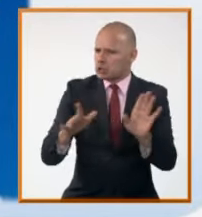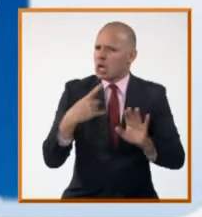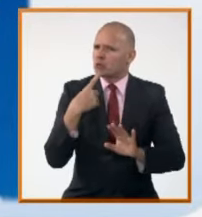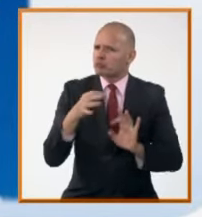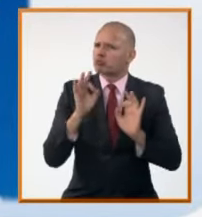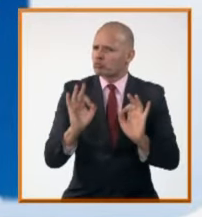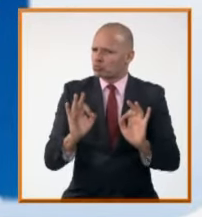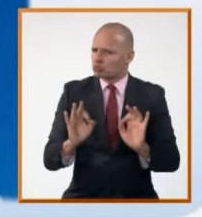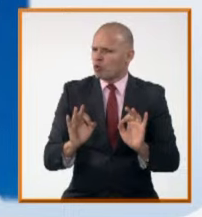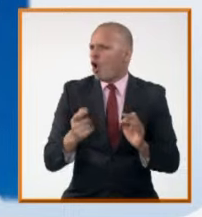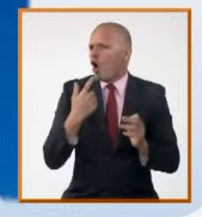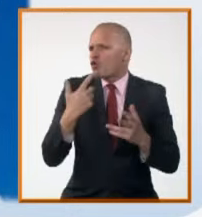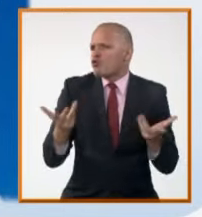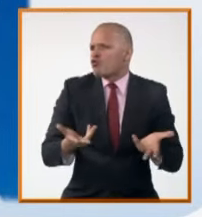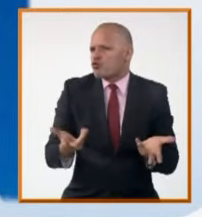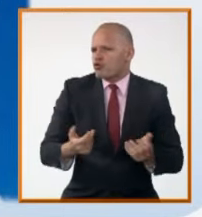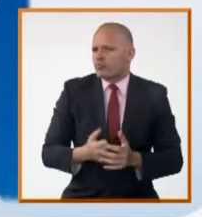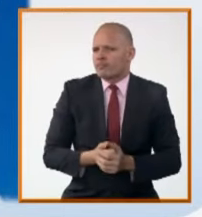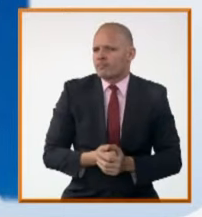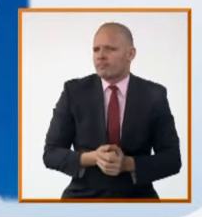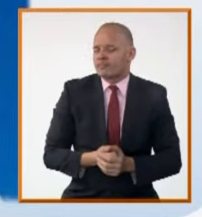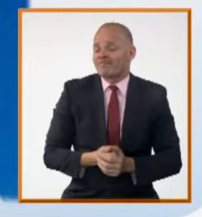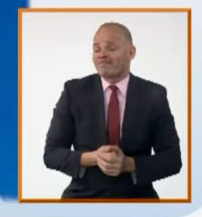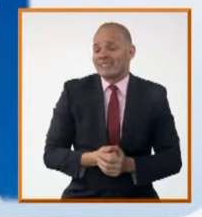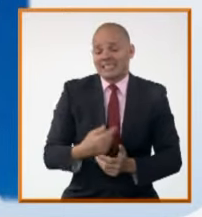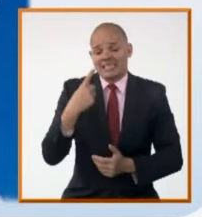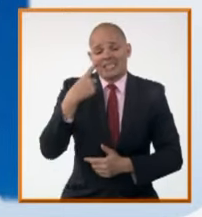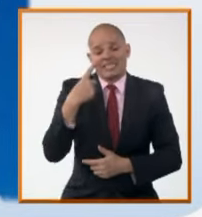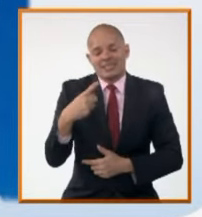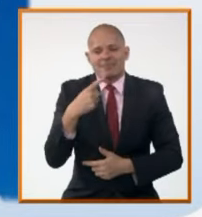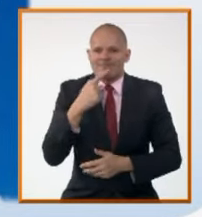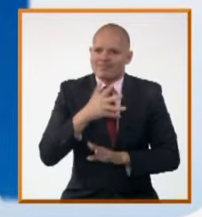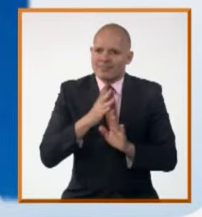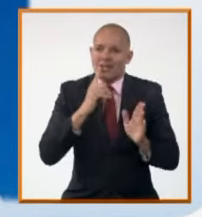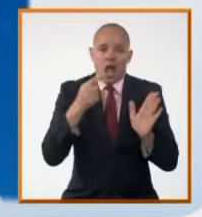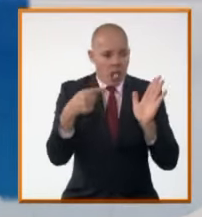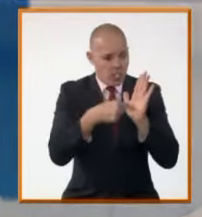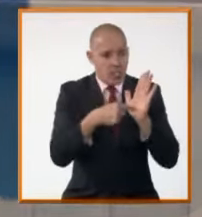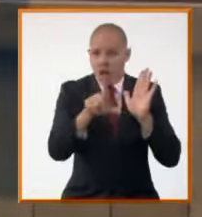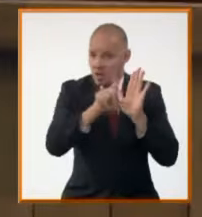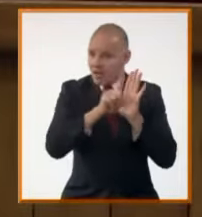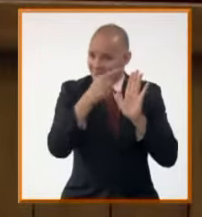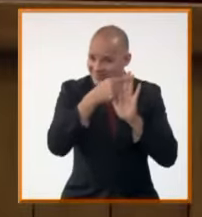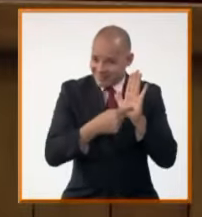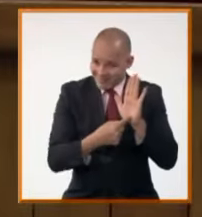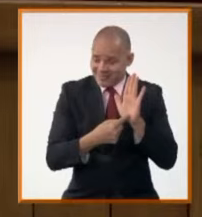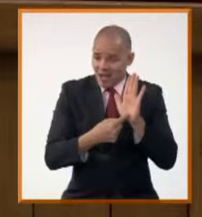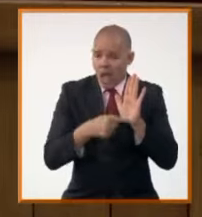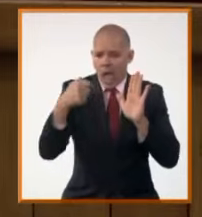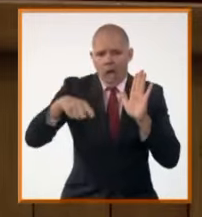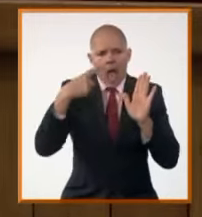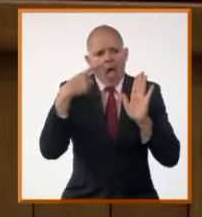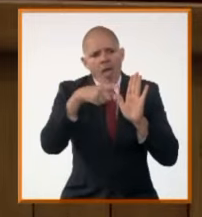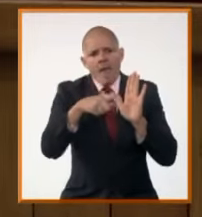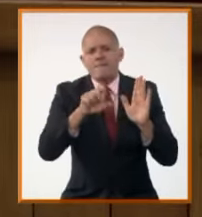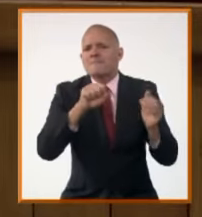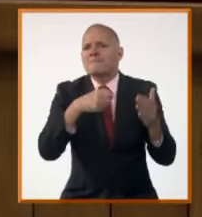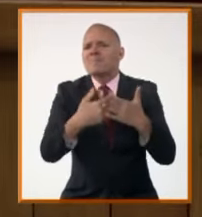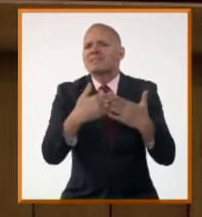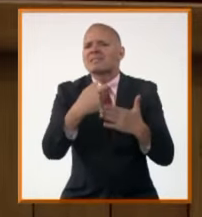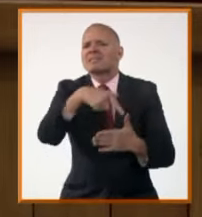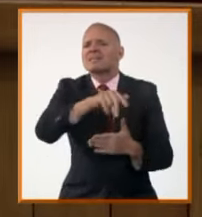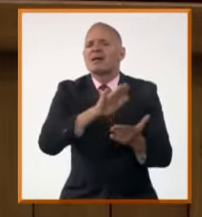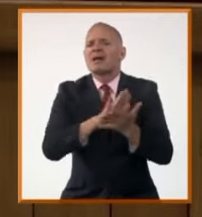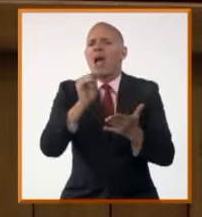en correspondencia con el desarrollo que han tenido los nuevos actores económicos. Por otra